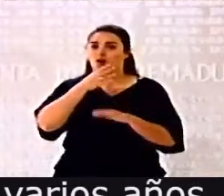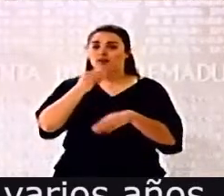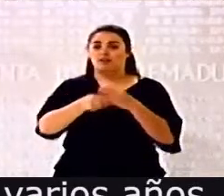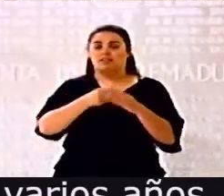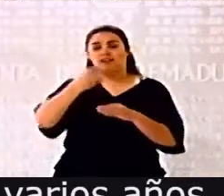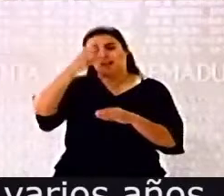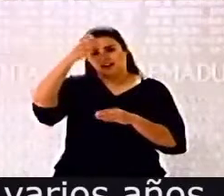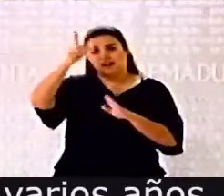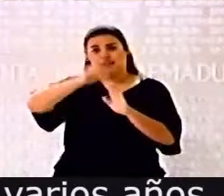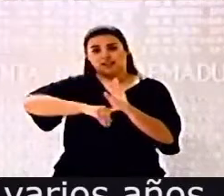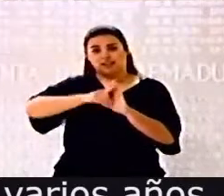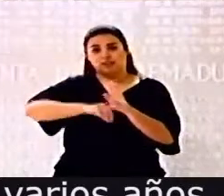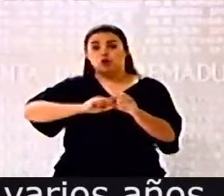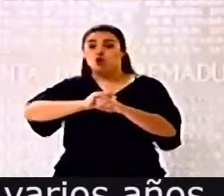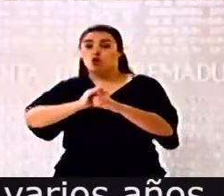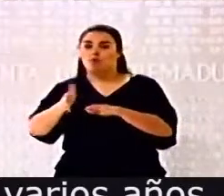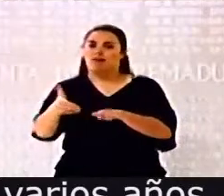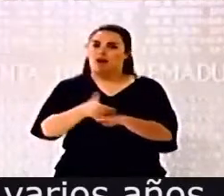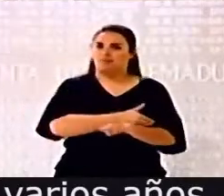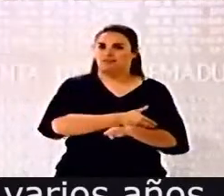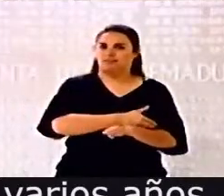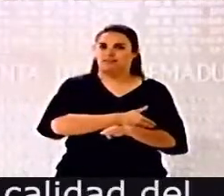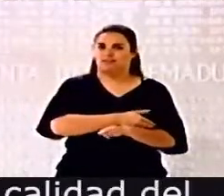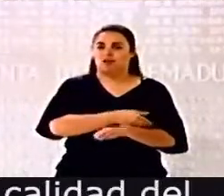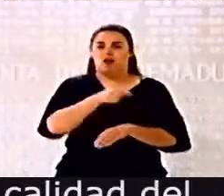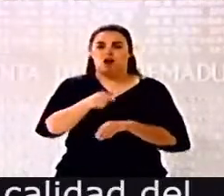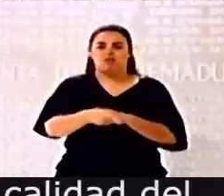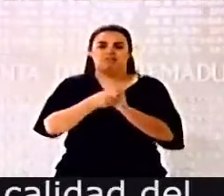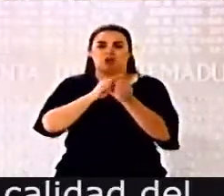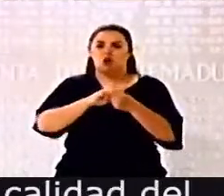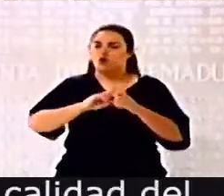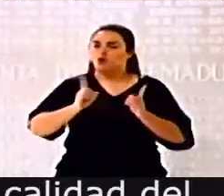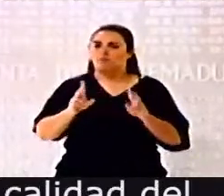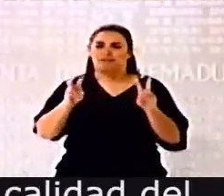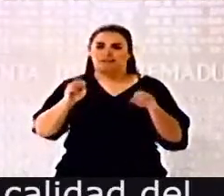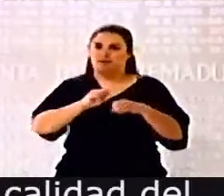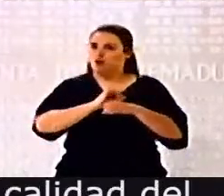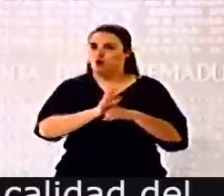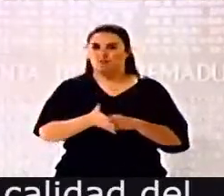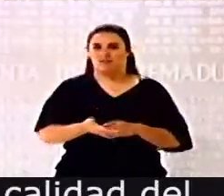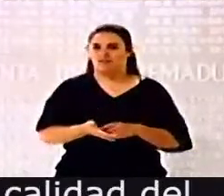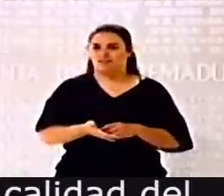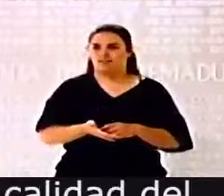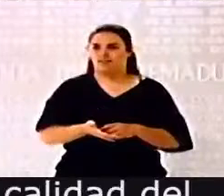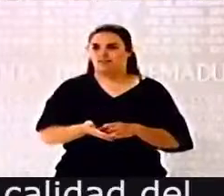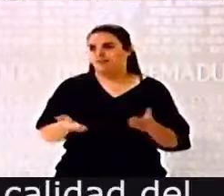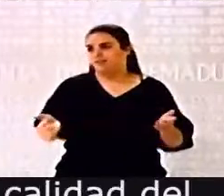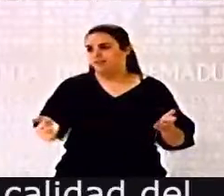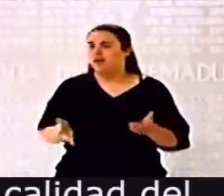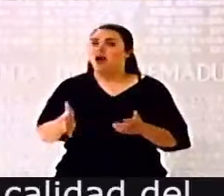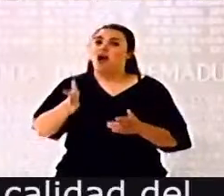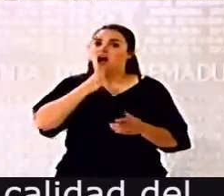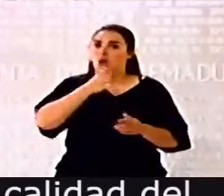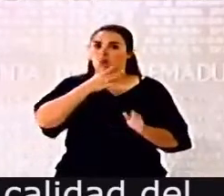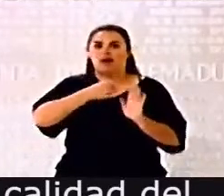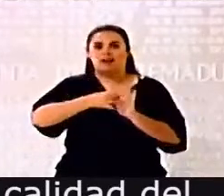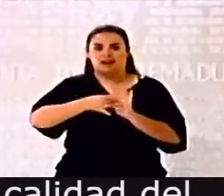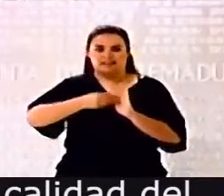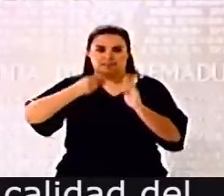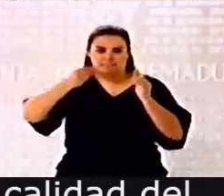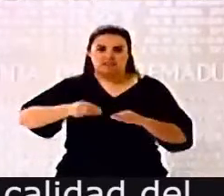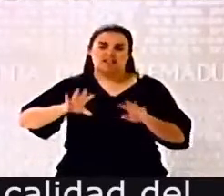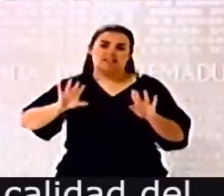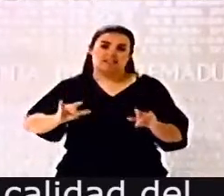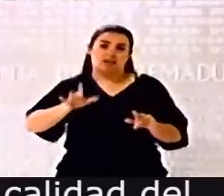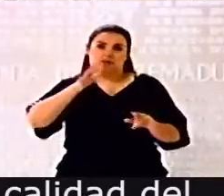Decreto y que es anterior al COVID. Ahí no cambia nada con respecto al COVID. Vamos a extremar que las aguas sean de mayor calidad, porque